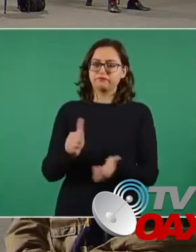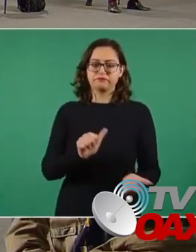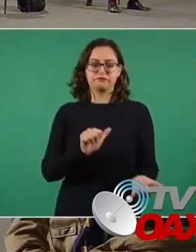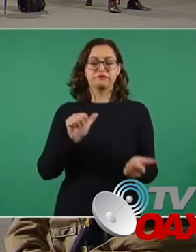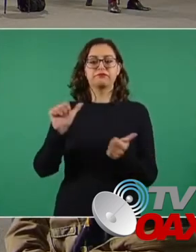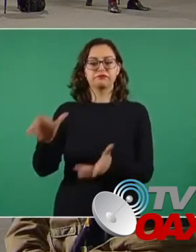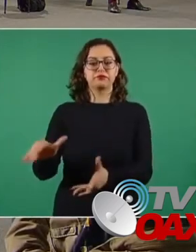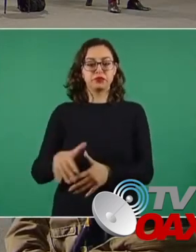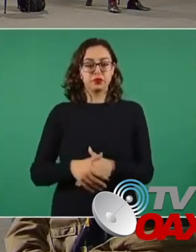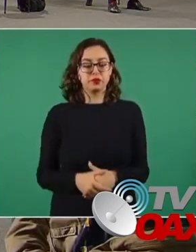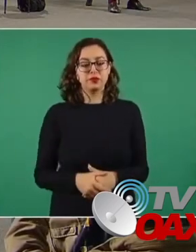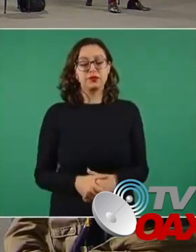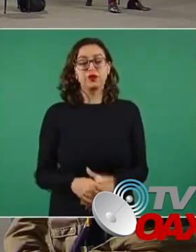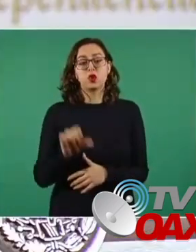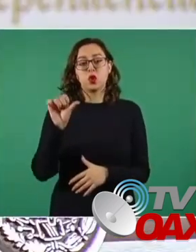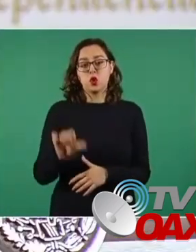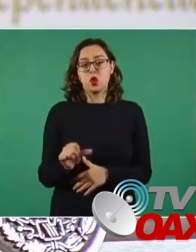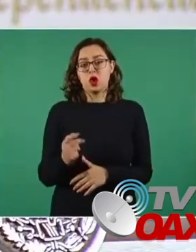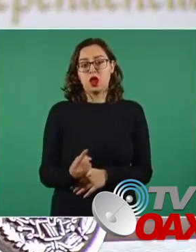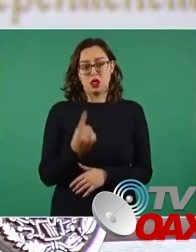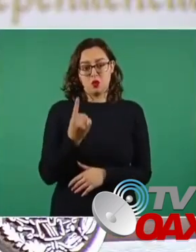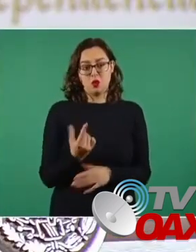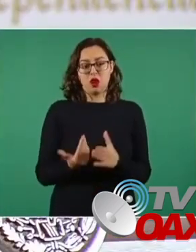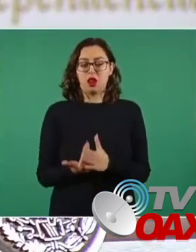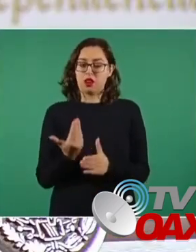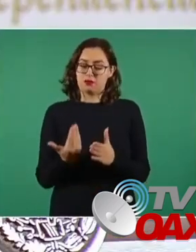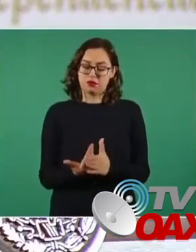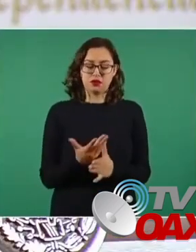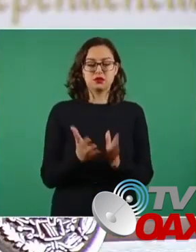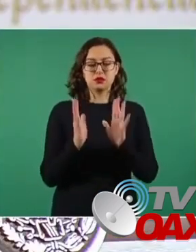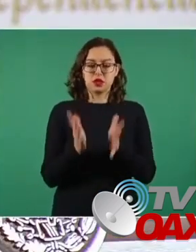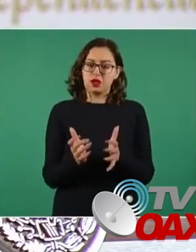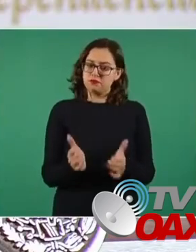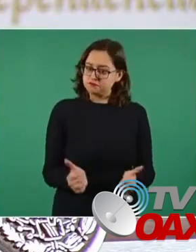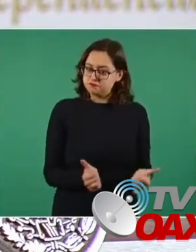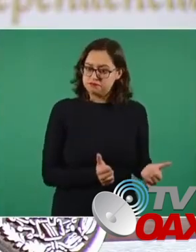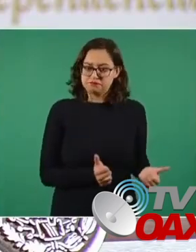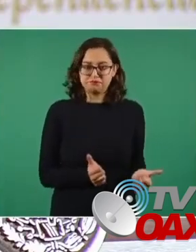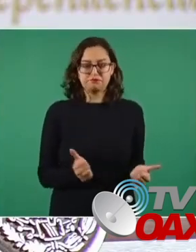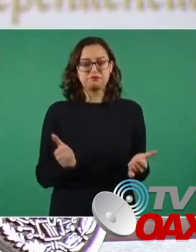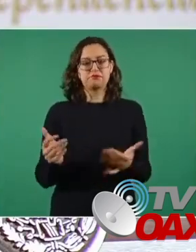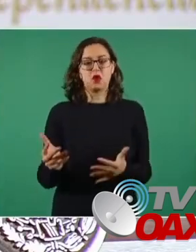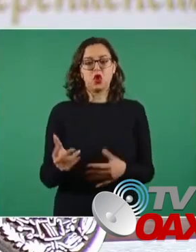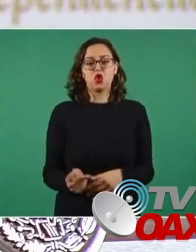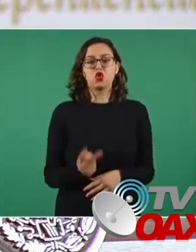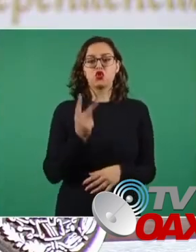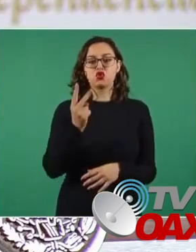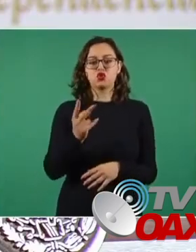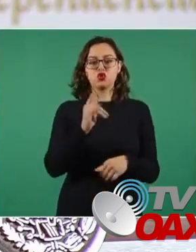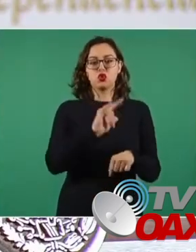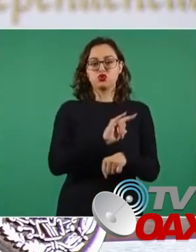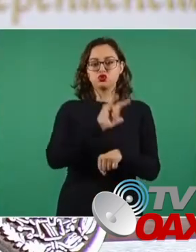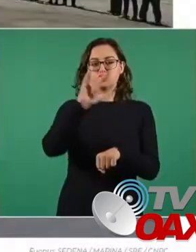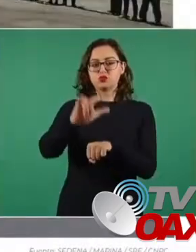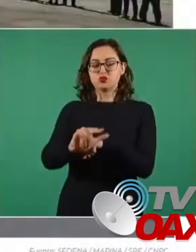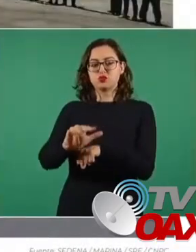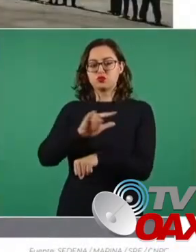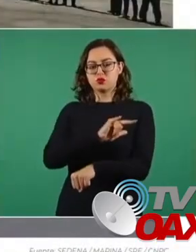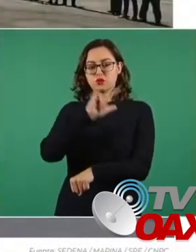la madrugada de hoy a la 1 de la mañana. Llegaron estos dos aeronaves